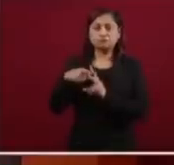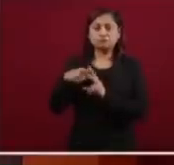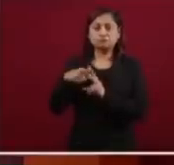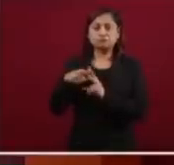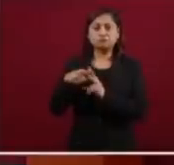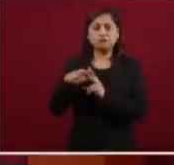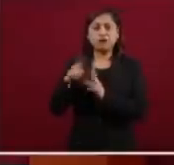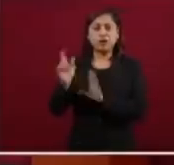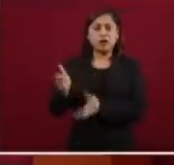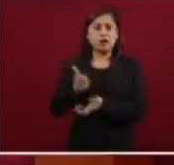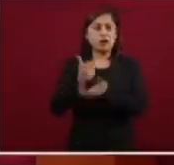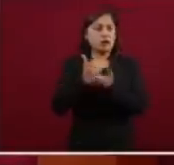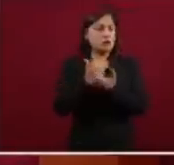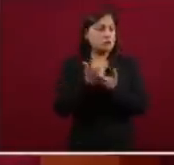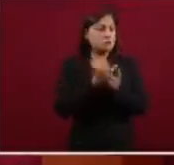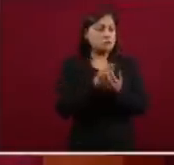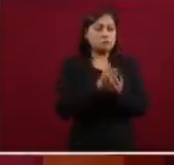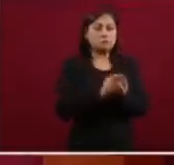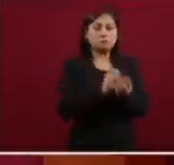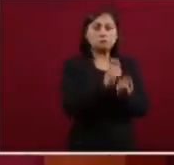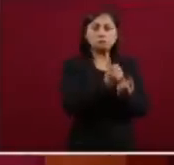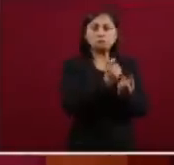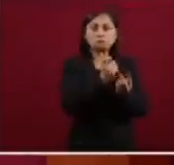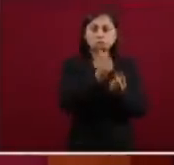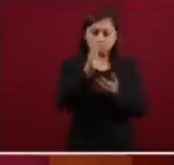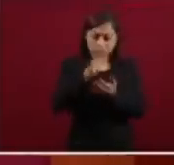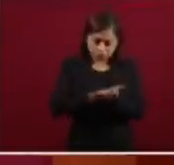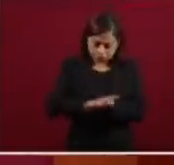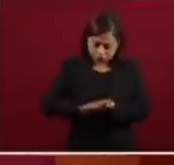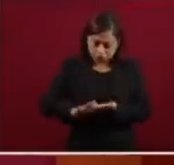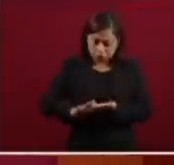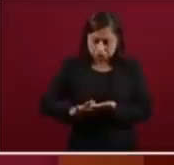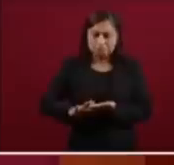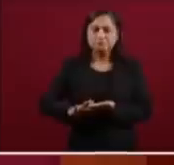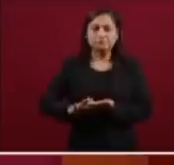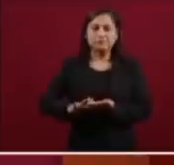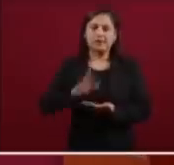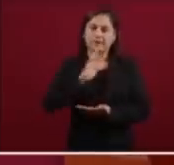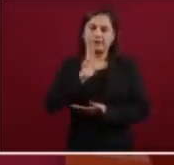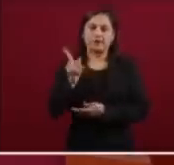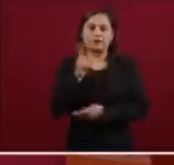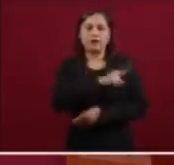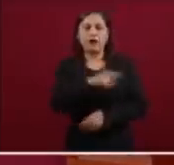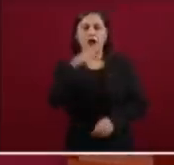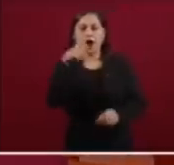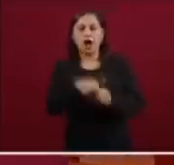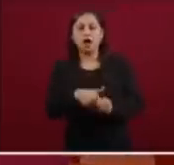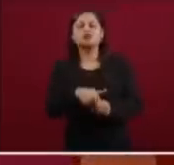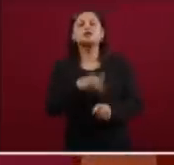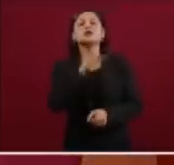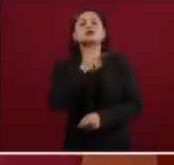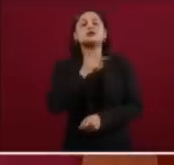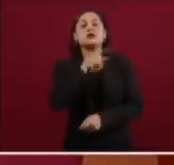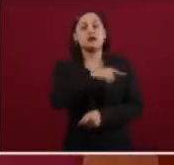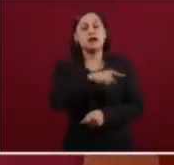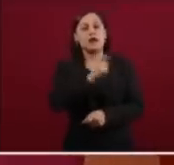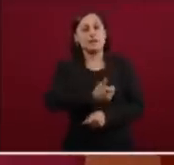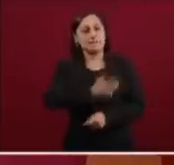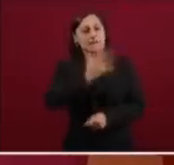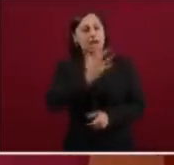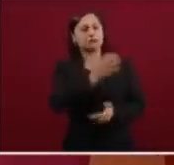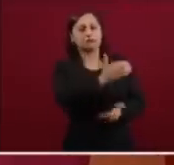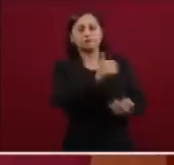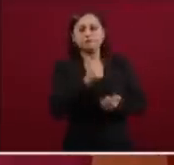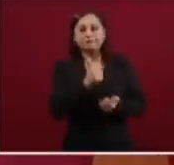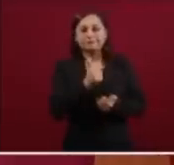se decida y aumentar el precio de las gasolinas entonces todo eso ya se